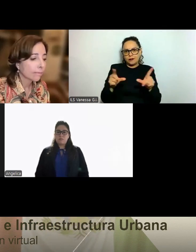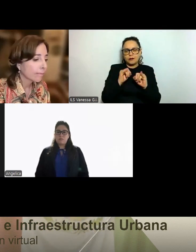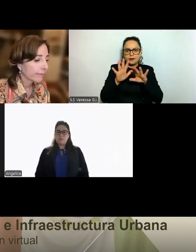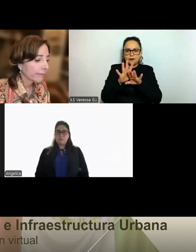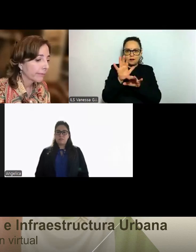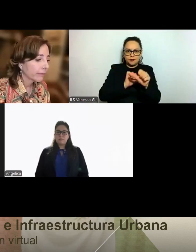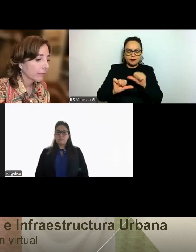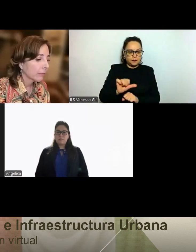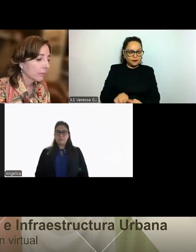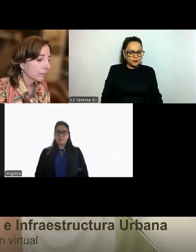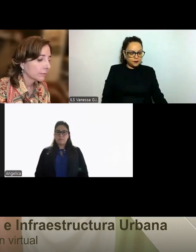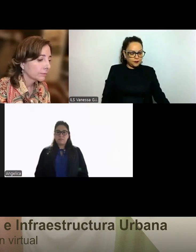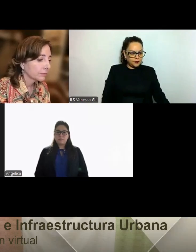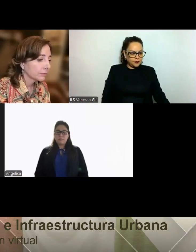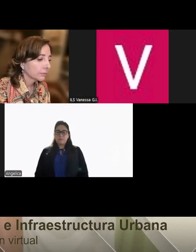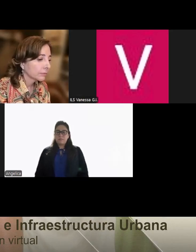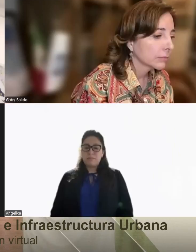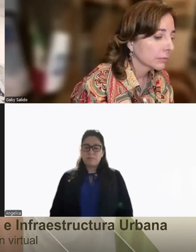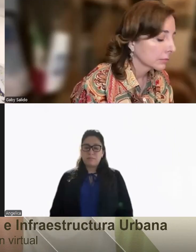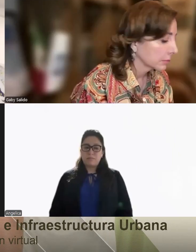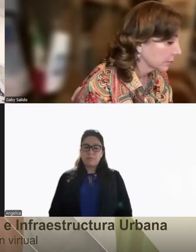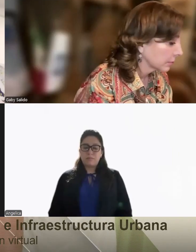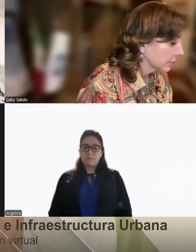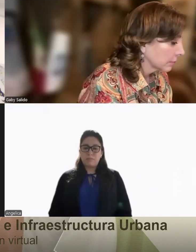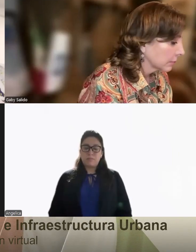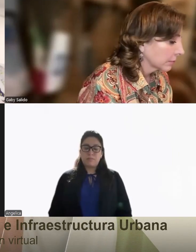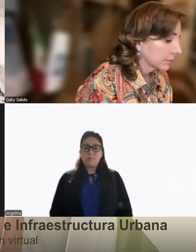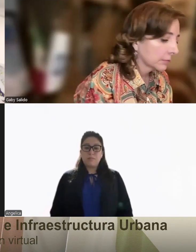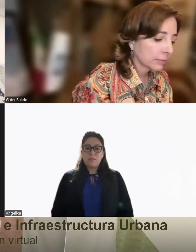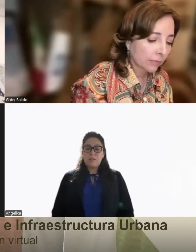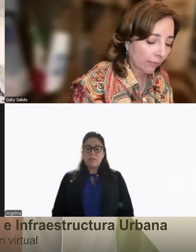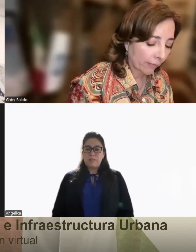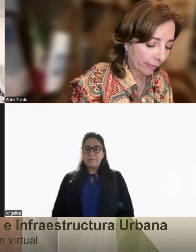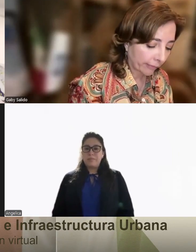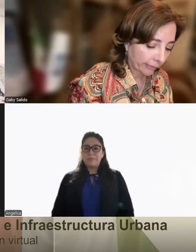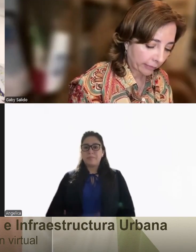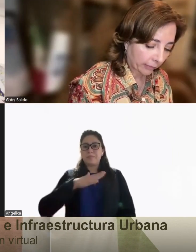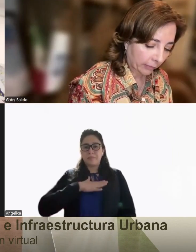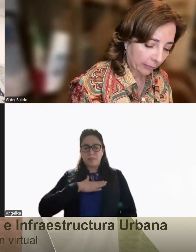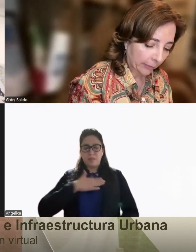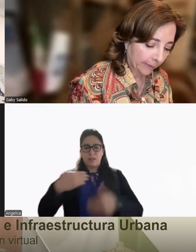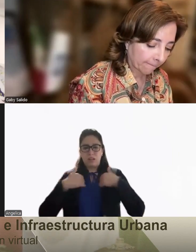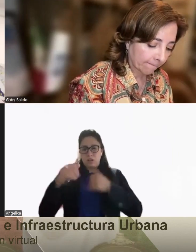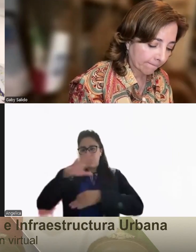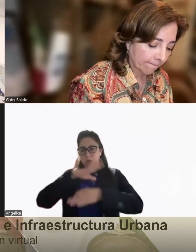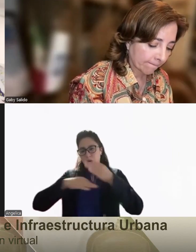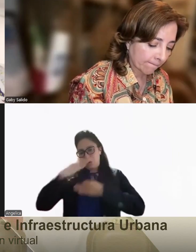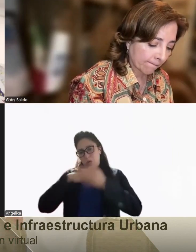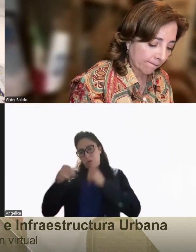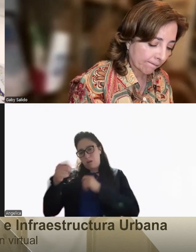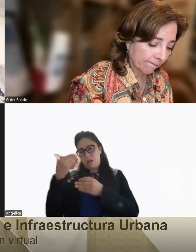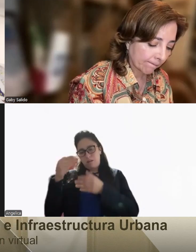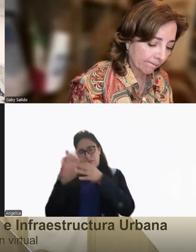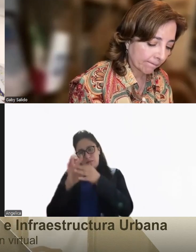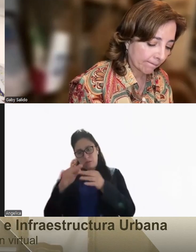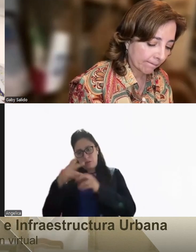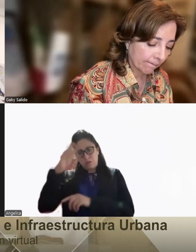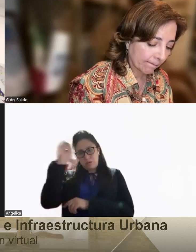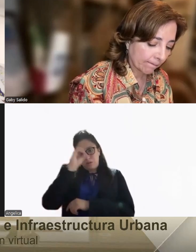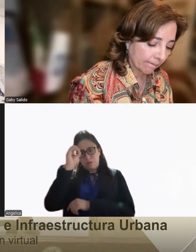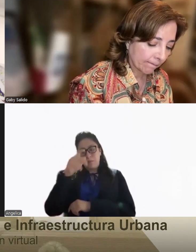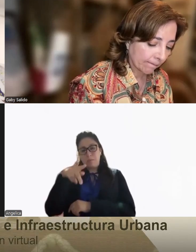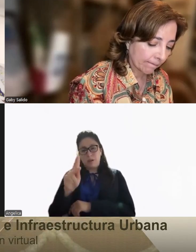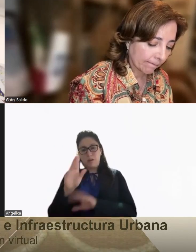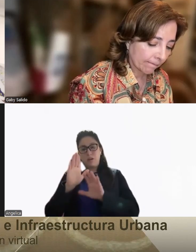Diputado Salido, por supuesto, entendemos sus consideraciones. Evidentemente, no comparto